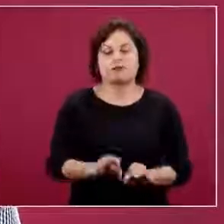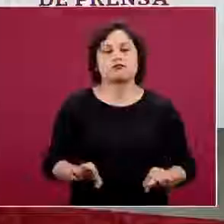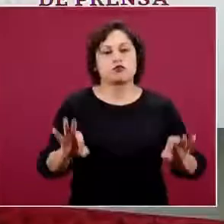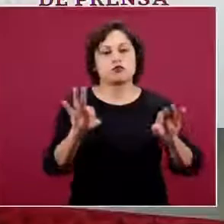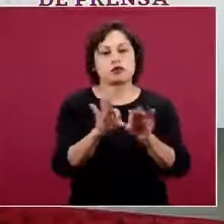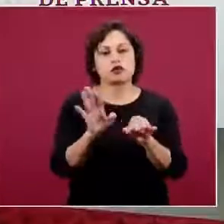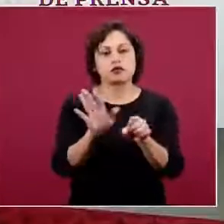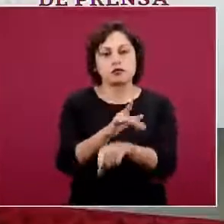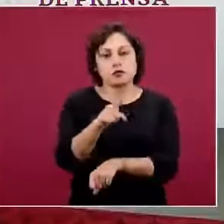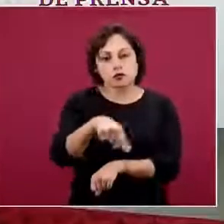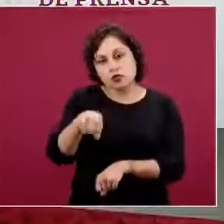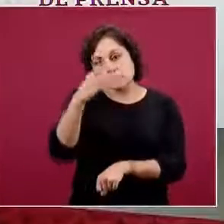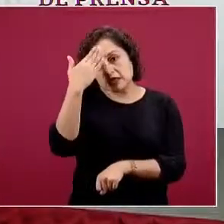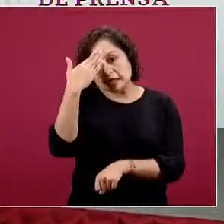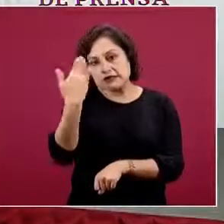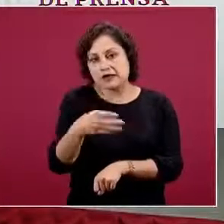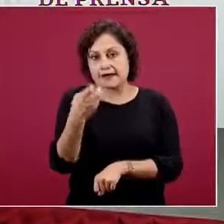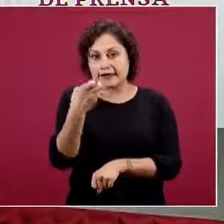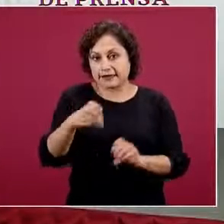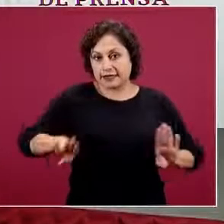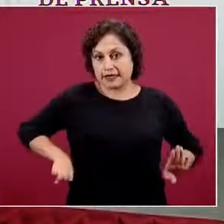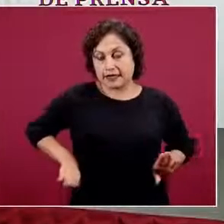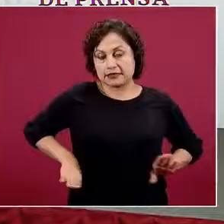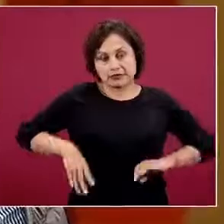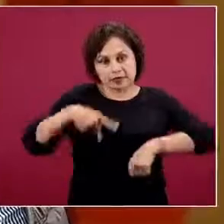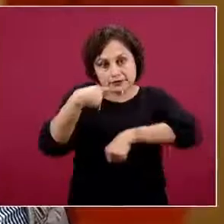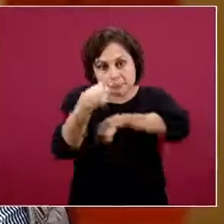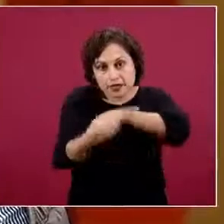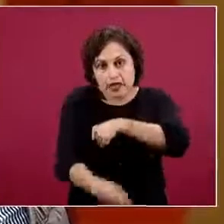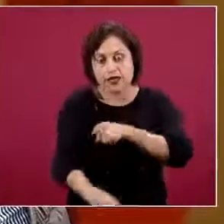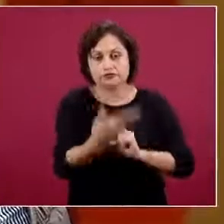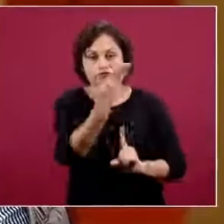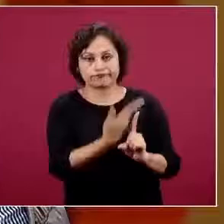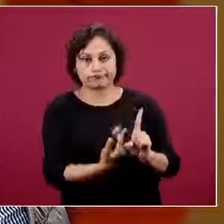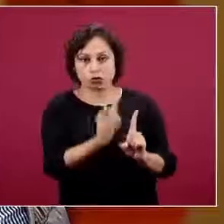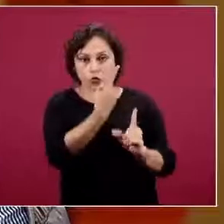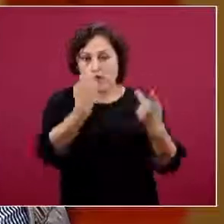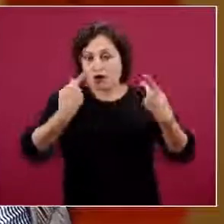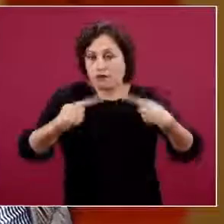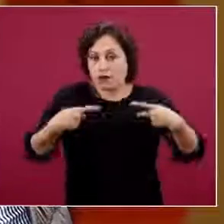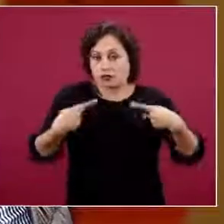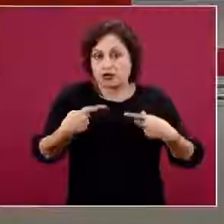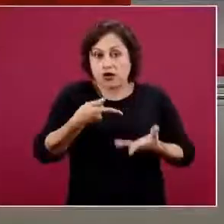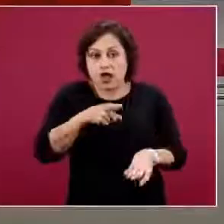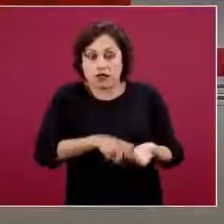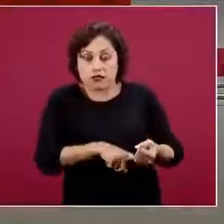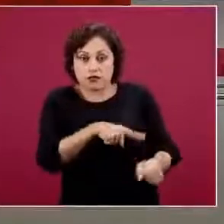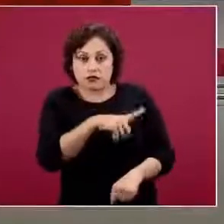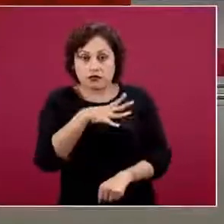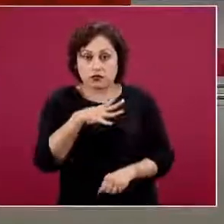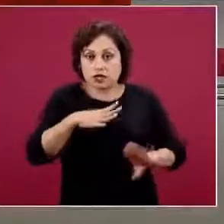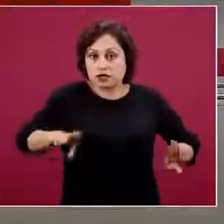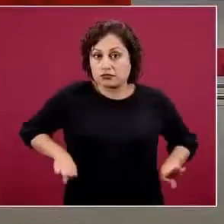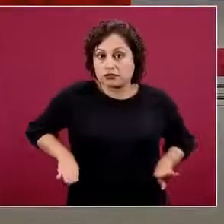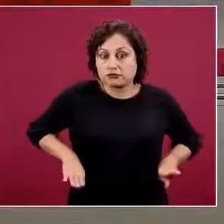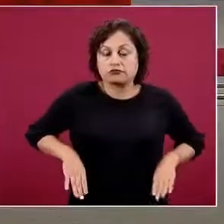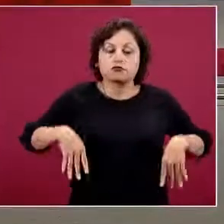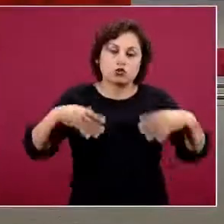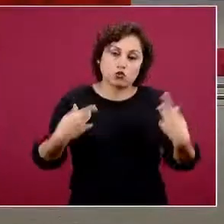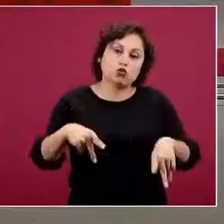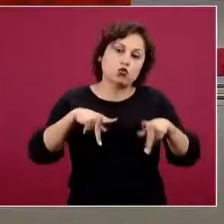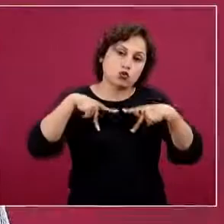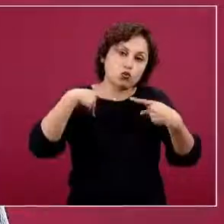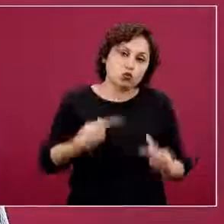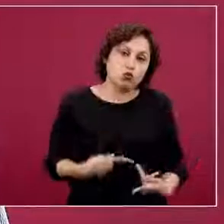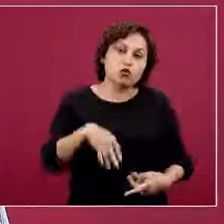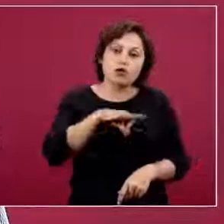estos son factores de riesgo que una persona permiten que, en este caso, ambos virus puedan